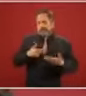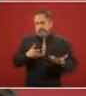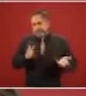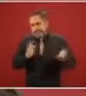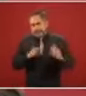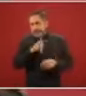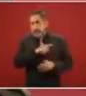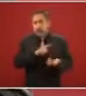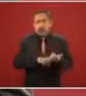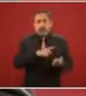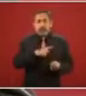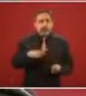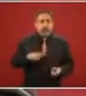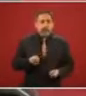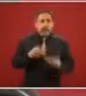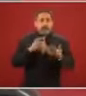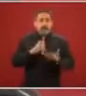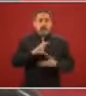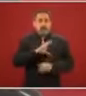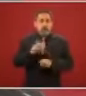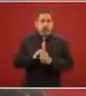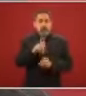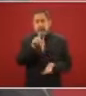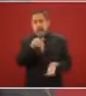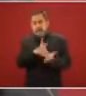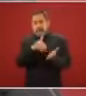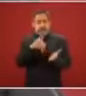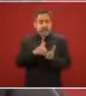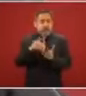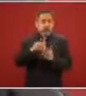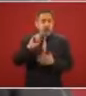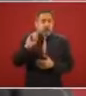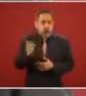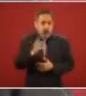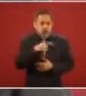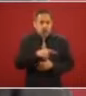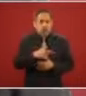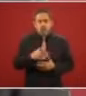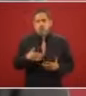de cerca de $1,000 millones